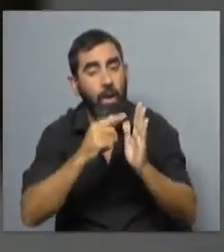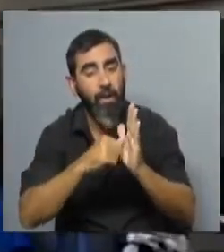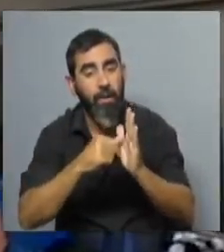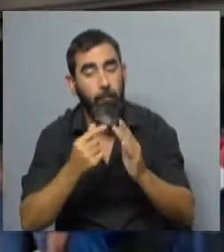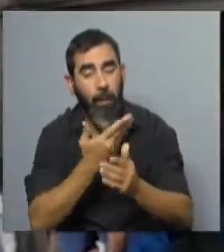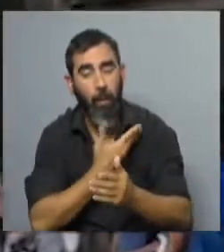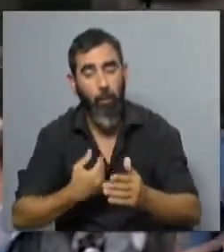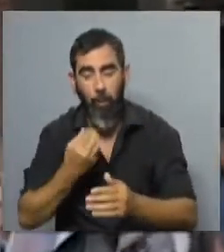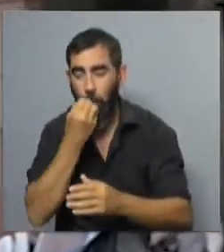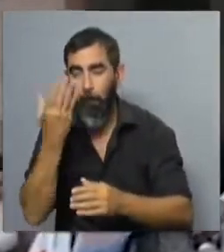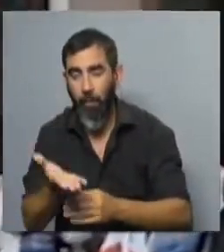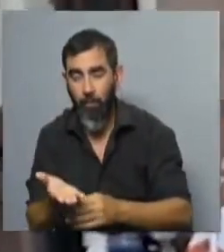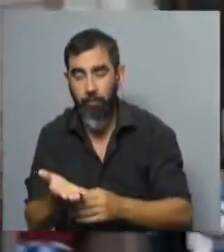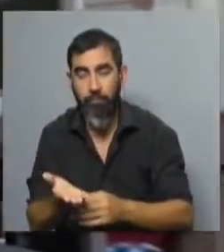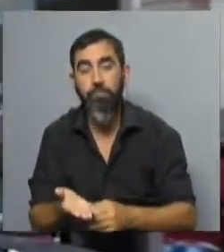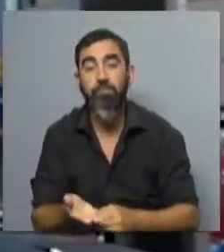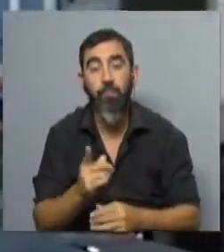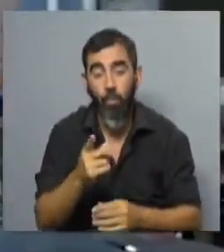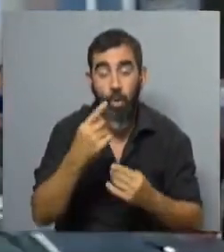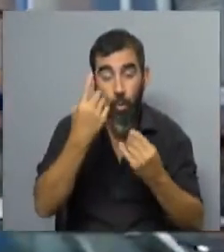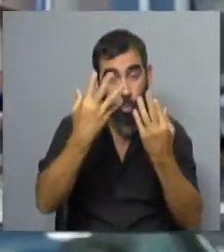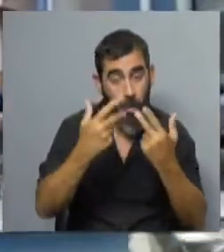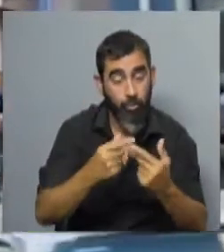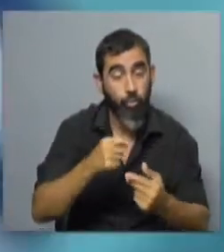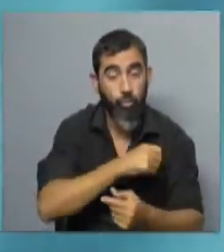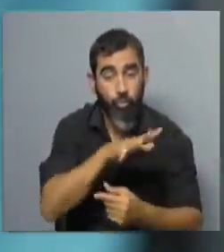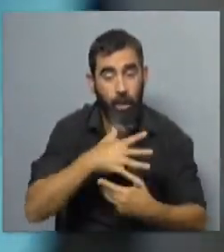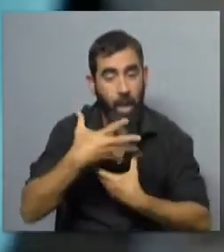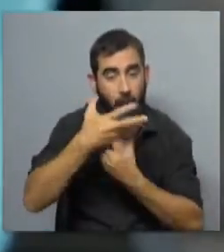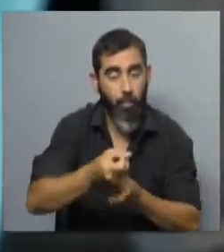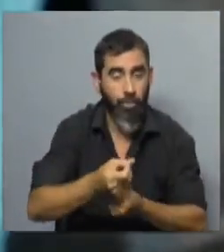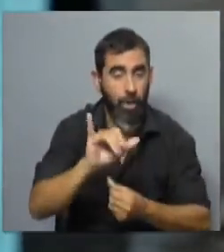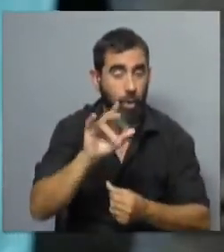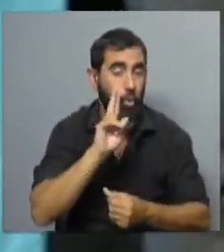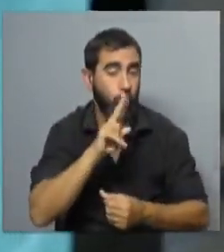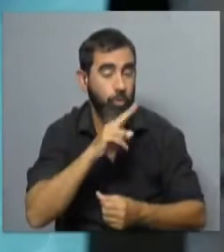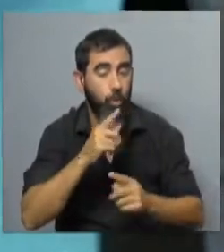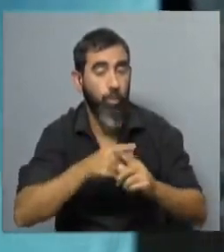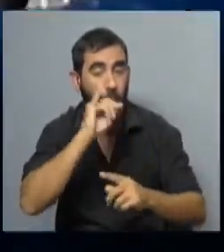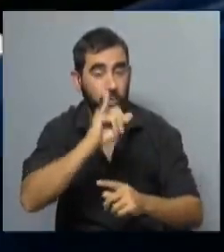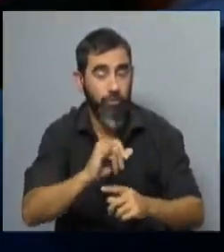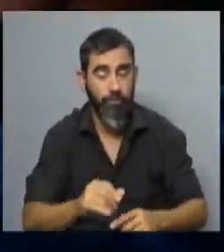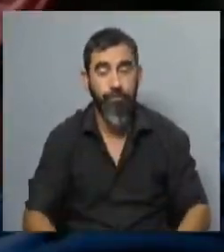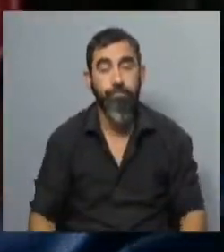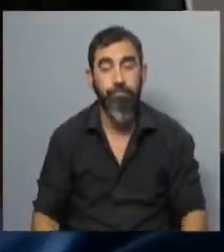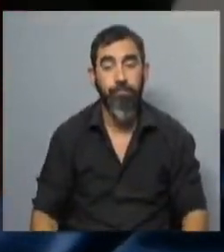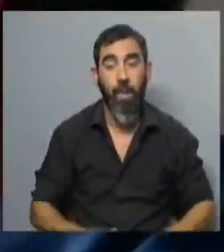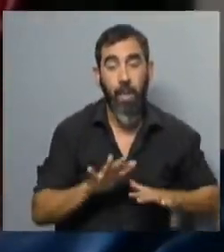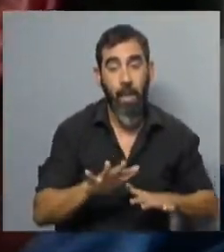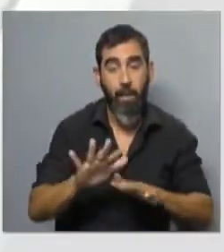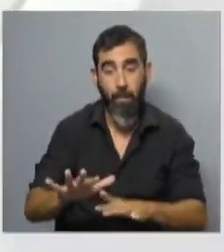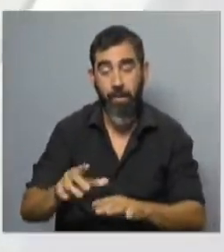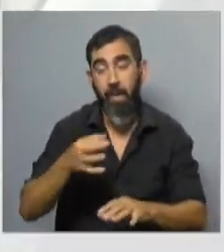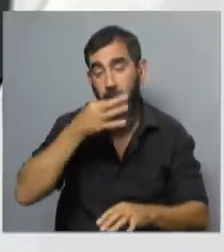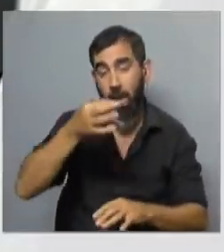de los propietarios, según sostiene Fugban, una de las organizaciones sociales que apoya la papeleta rosada por el sí a la derogación. En la marcha y posterior